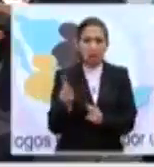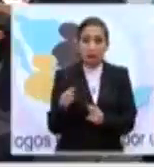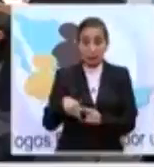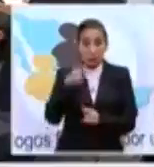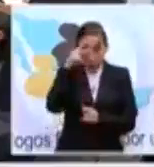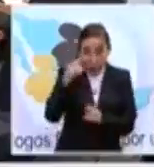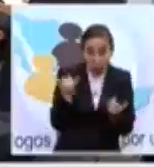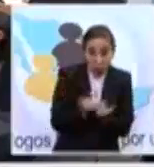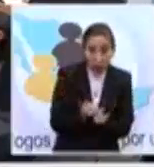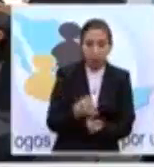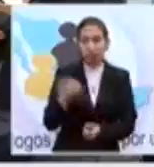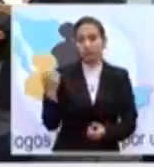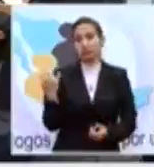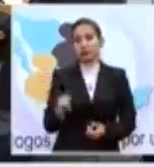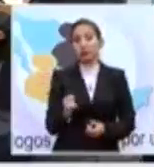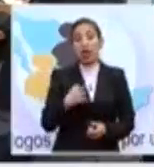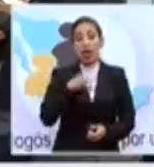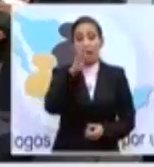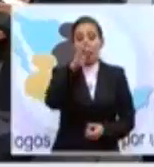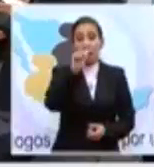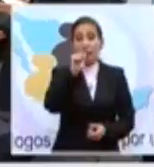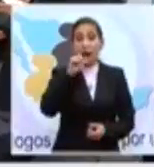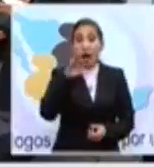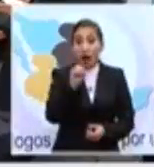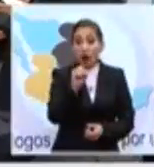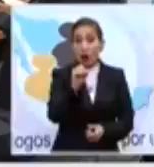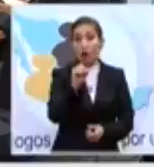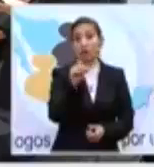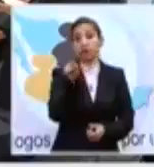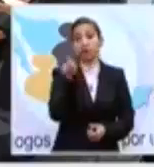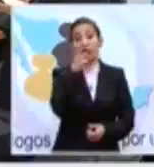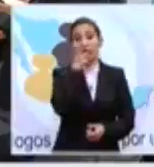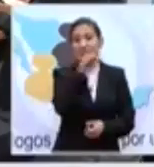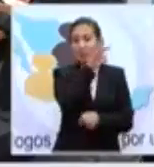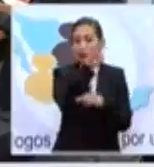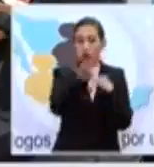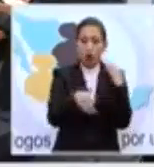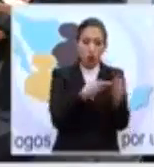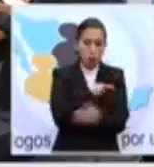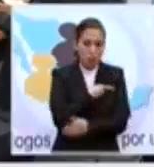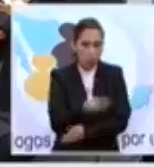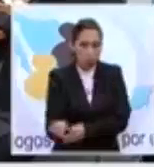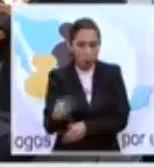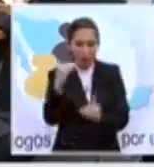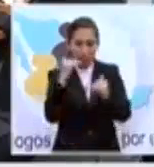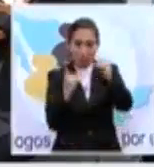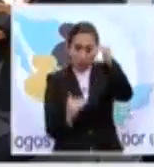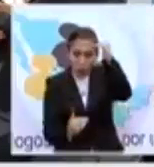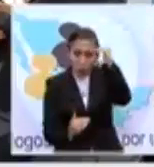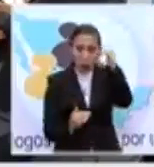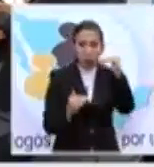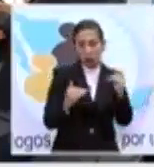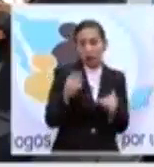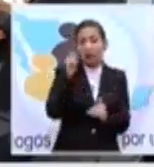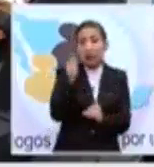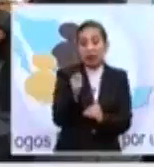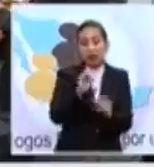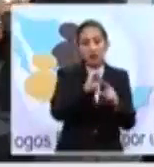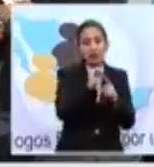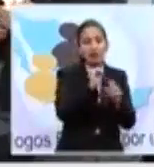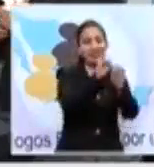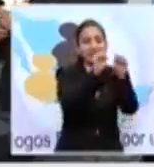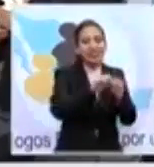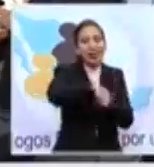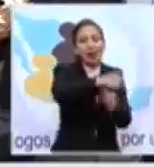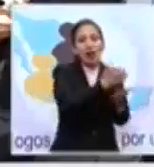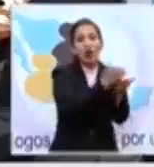país. Lo que dice la FAO un poco es que todo este tema de pobreza, de desigualdad, tiene que ver con el sistema económico